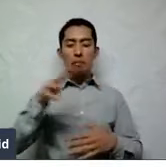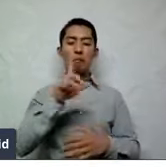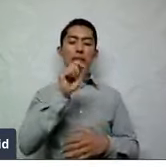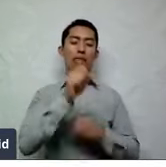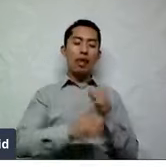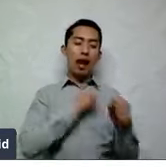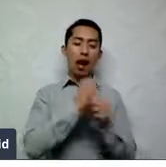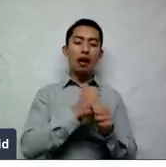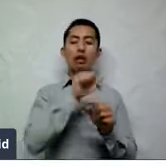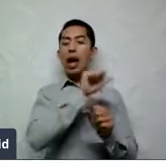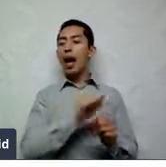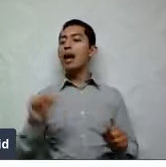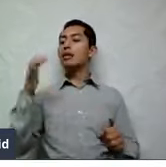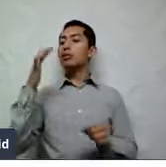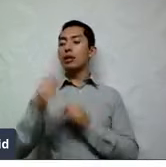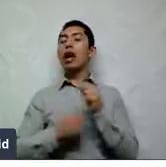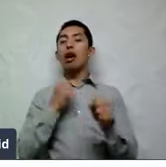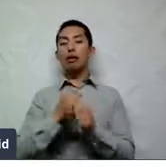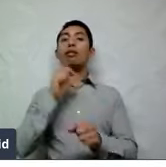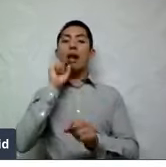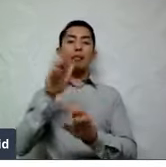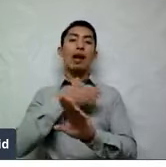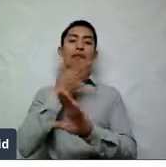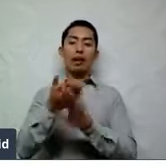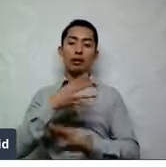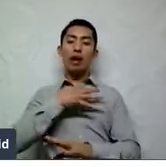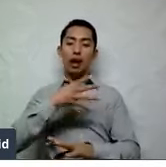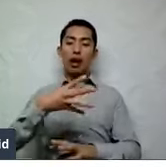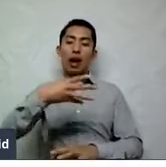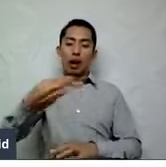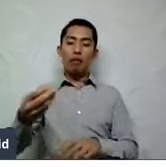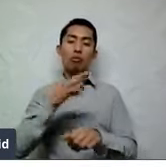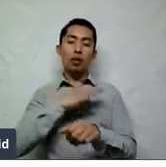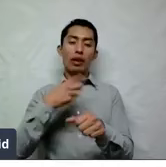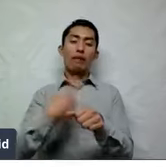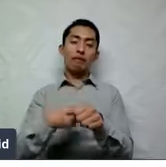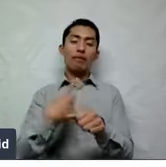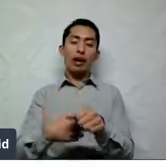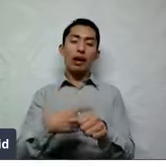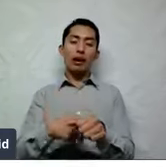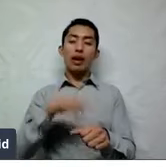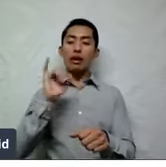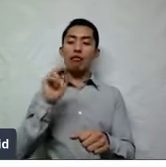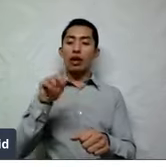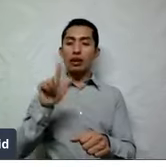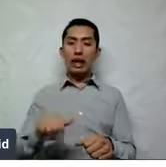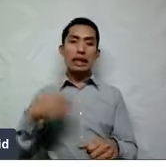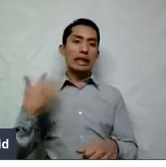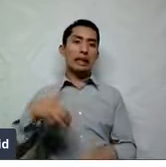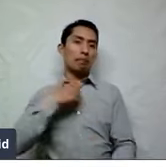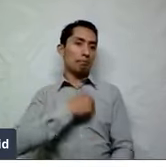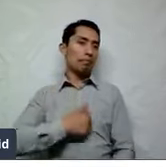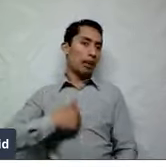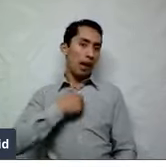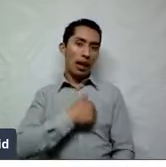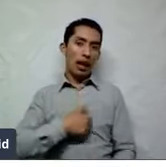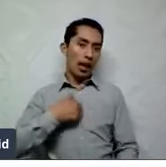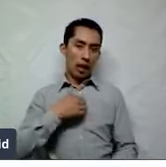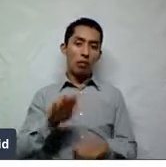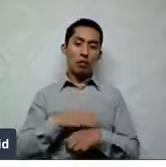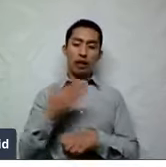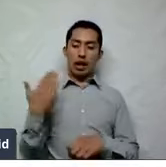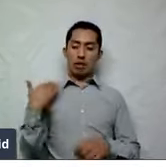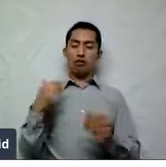20 años hasta los 50. Entonces, es realmente penoso, porque ahorita lo mencioné hace un